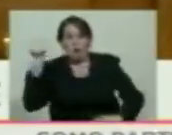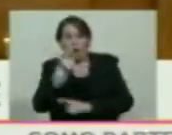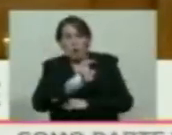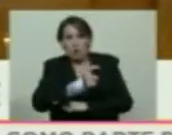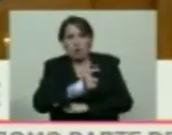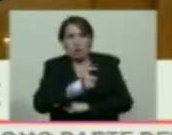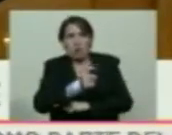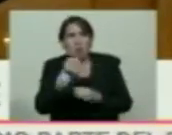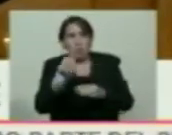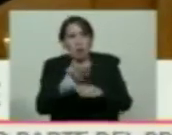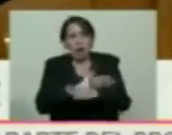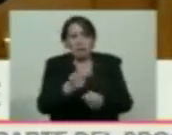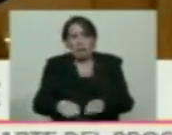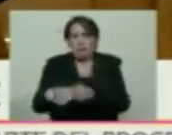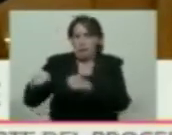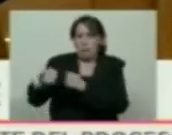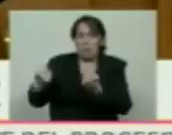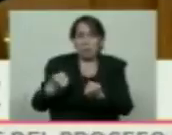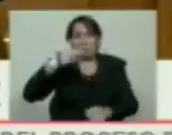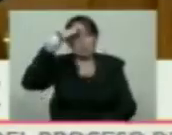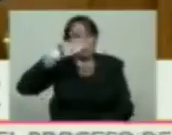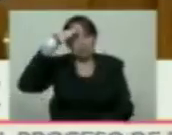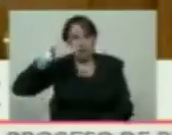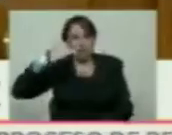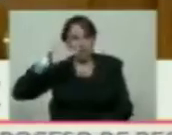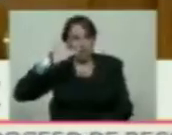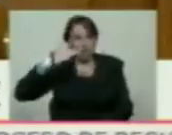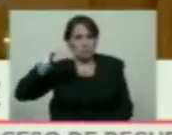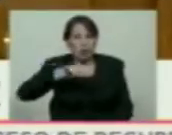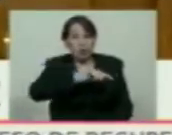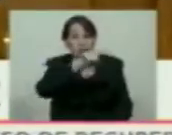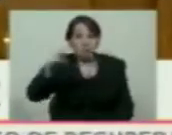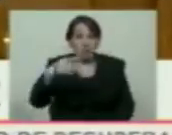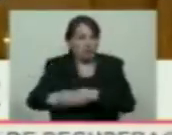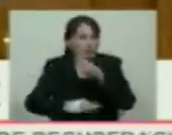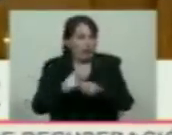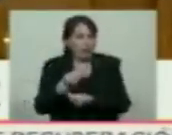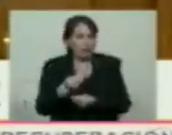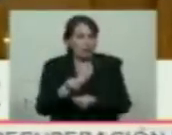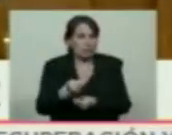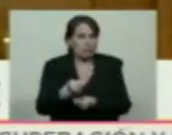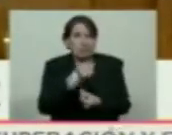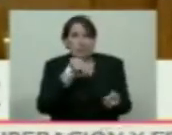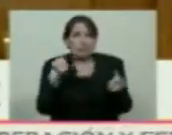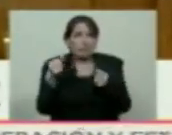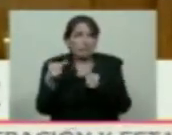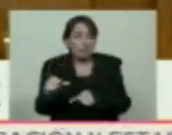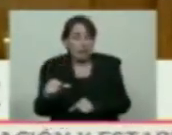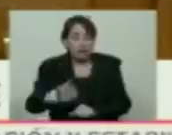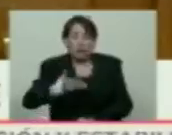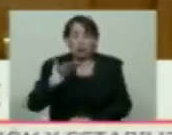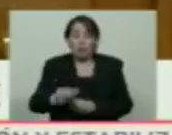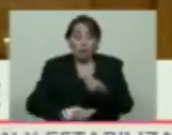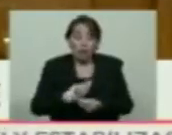absoluta destrucción. Soldados, lo que habéis hecho no es más que un preludio de lo que podéis